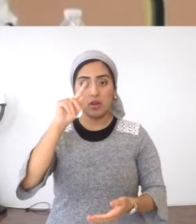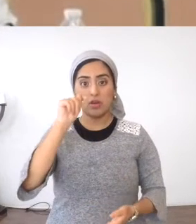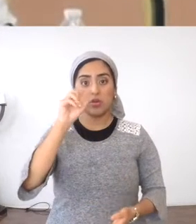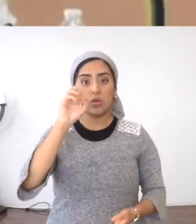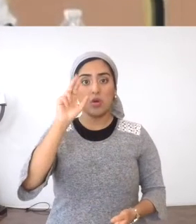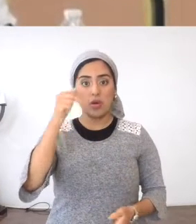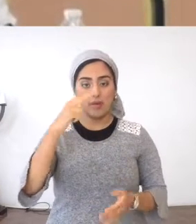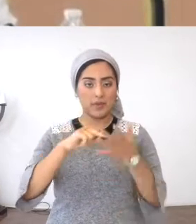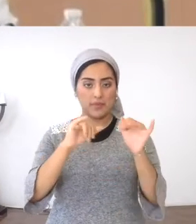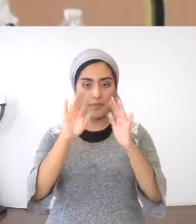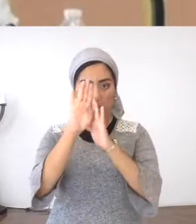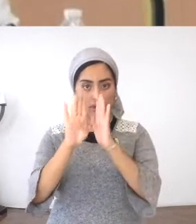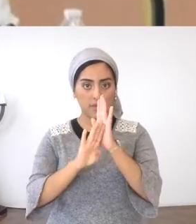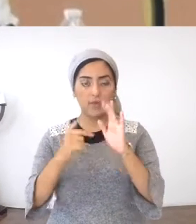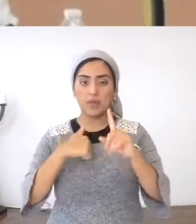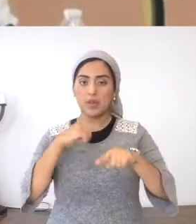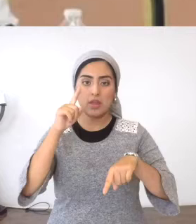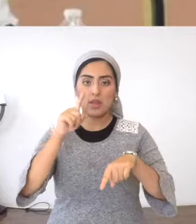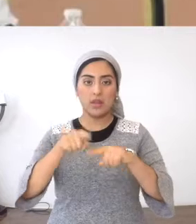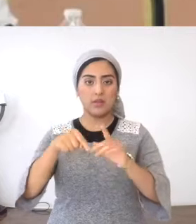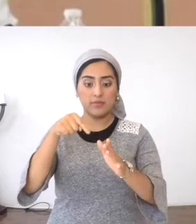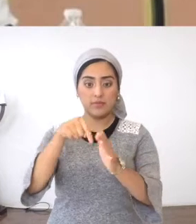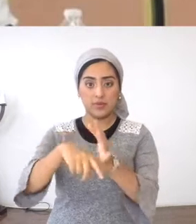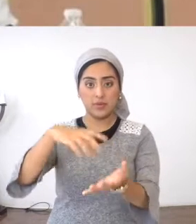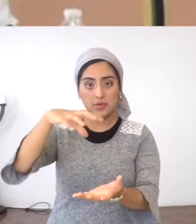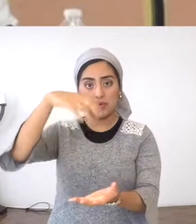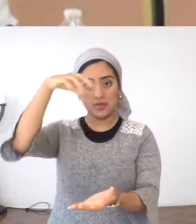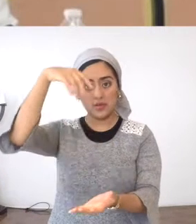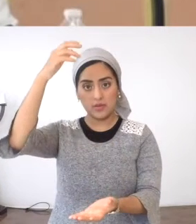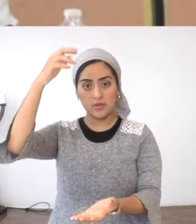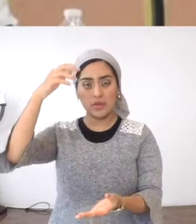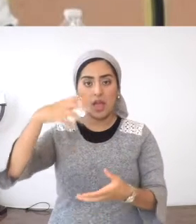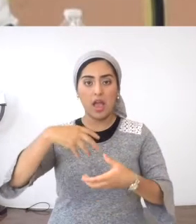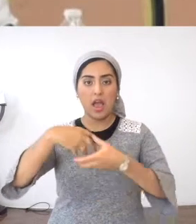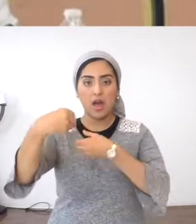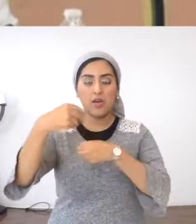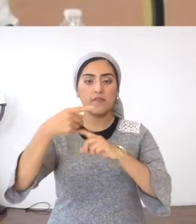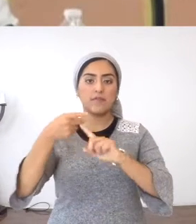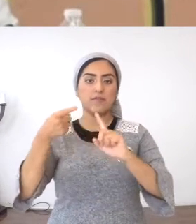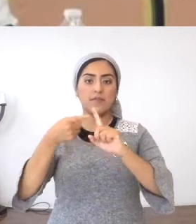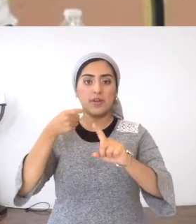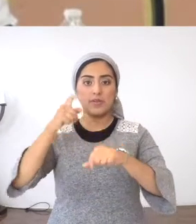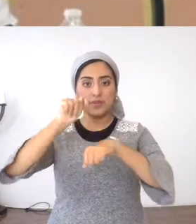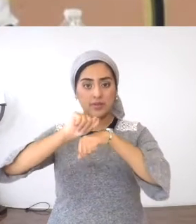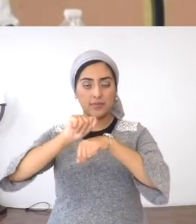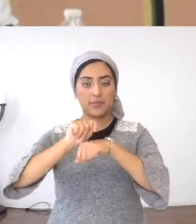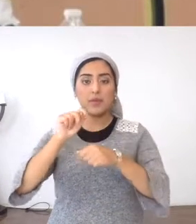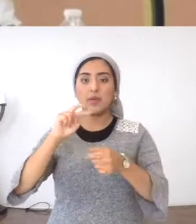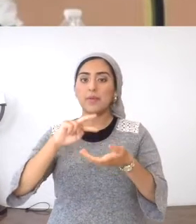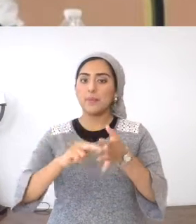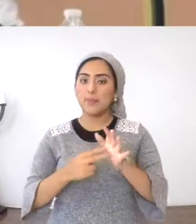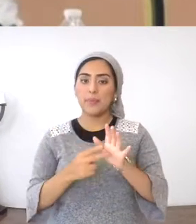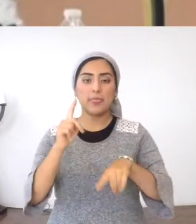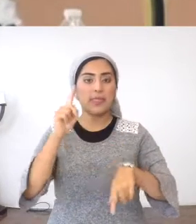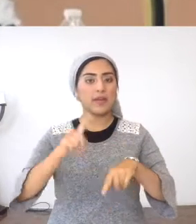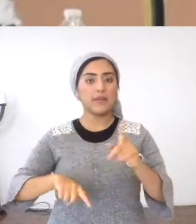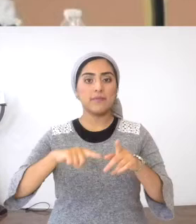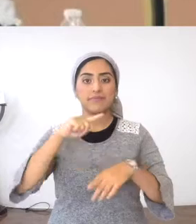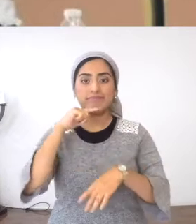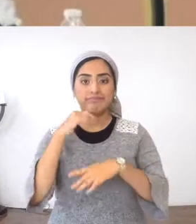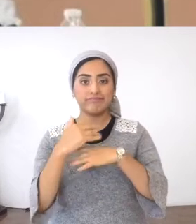Torah Que no se puede ofrecer sacrificios Fuera del templo Por lo tanto No se puede